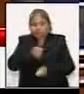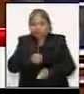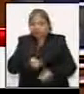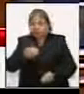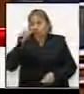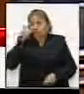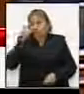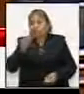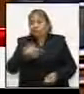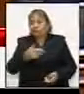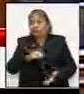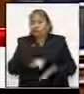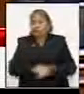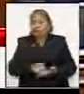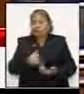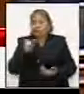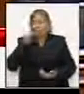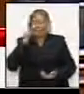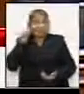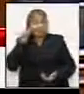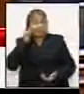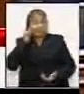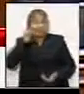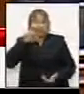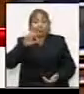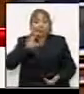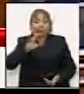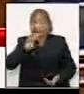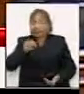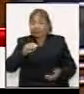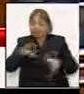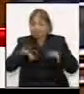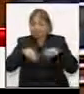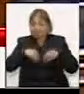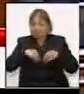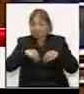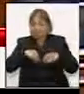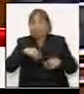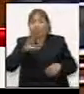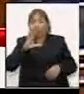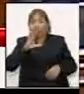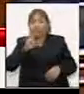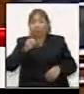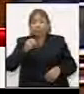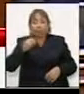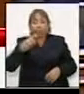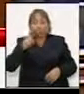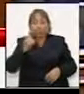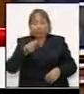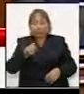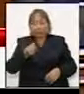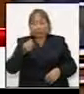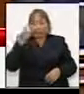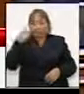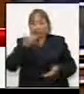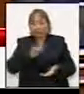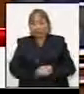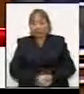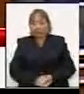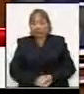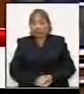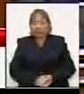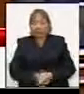Saludo que el día de ayer en PCM se ha aprobado 50 millones de soles para